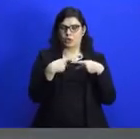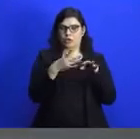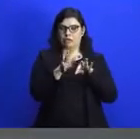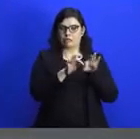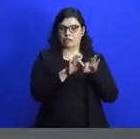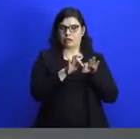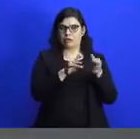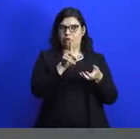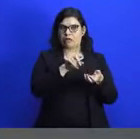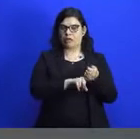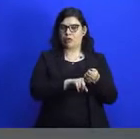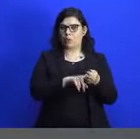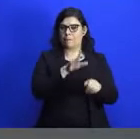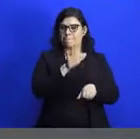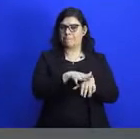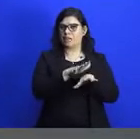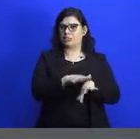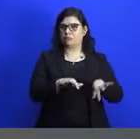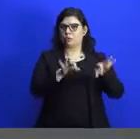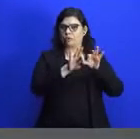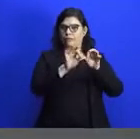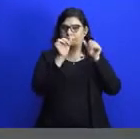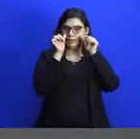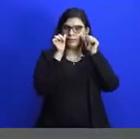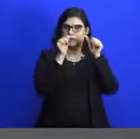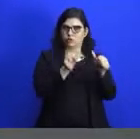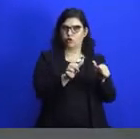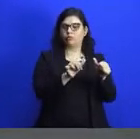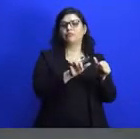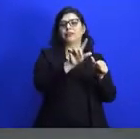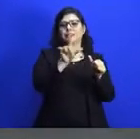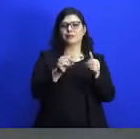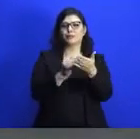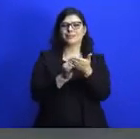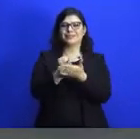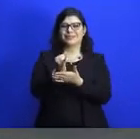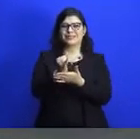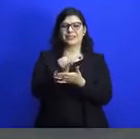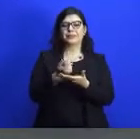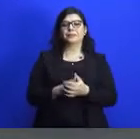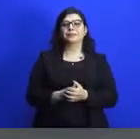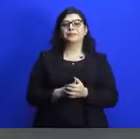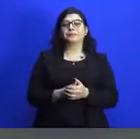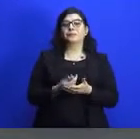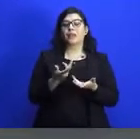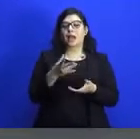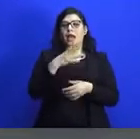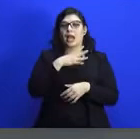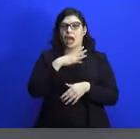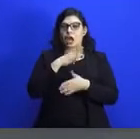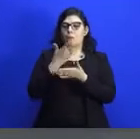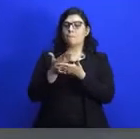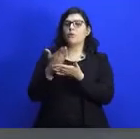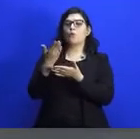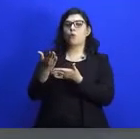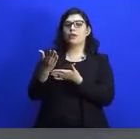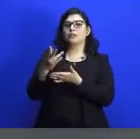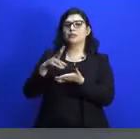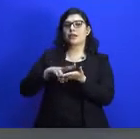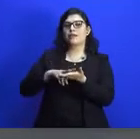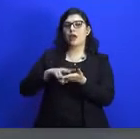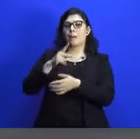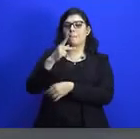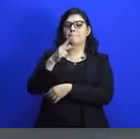asociadas en el centro de nuestras decisiones. Para lo cual, contamos con una propuesta de valor que por sus siglas conocemos como